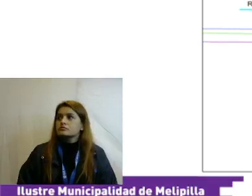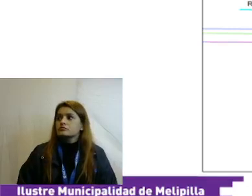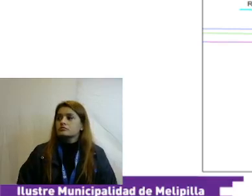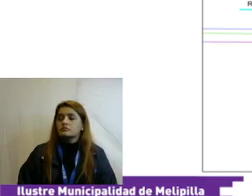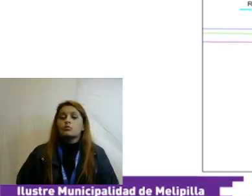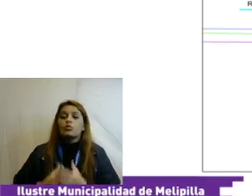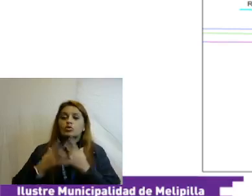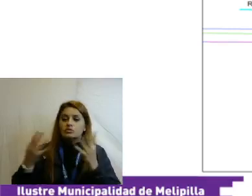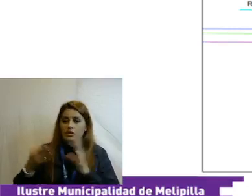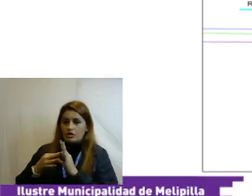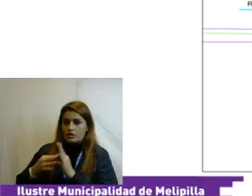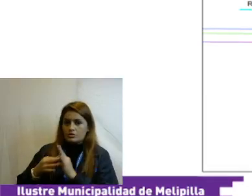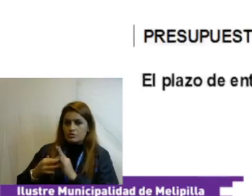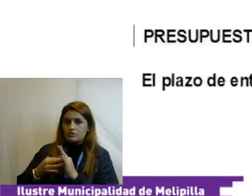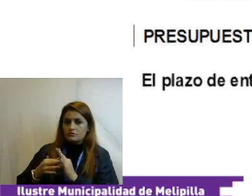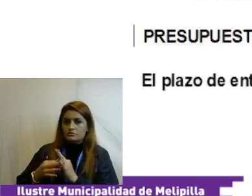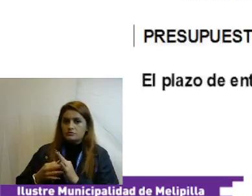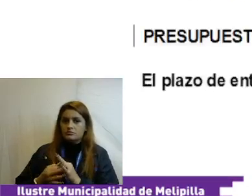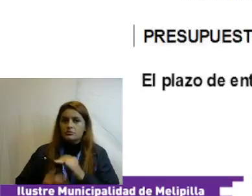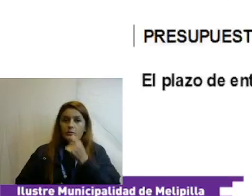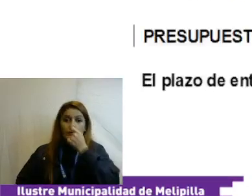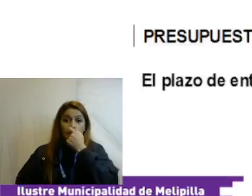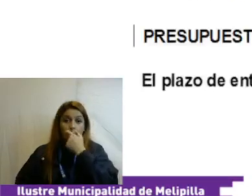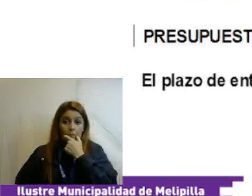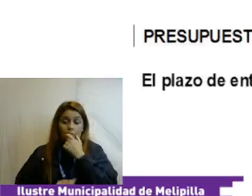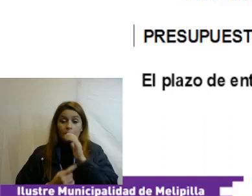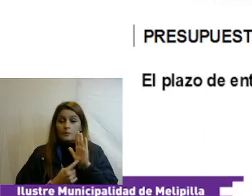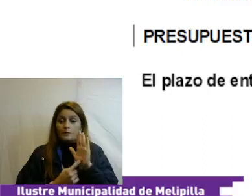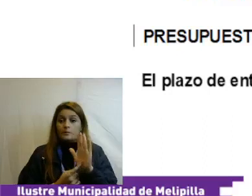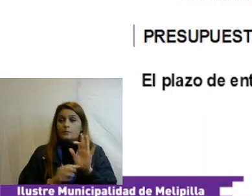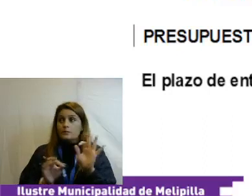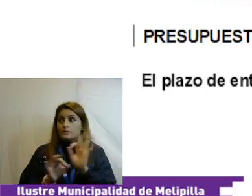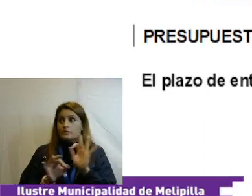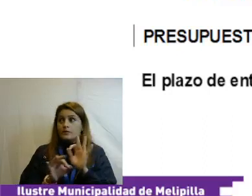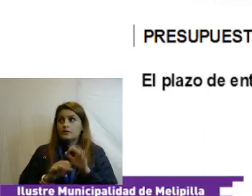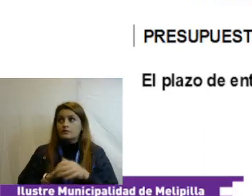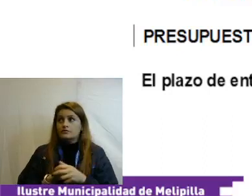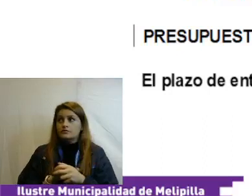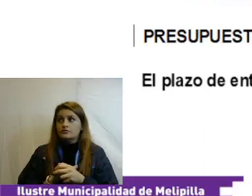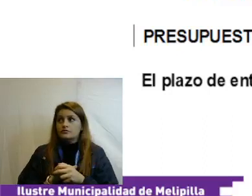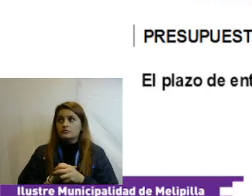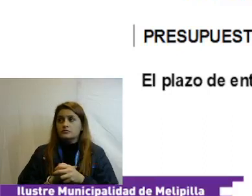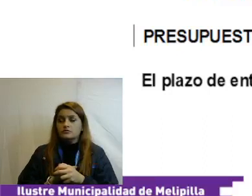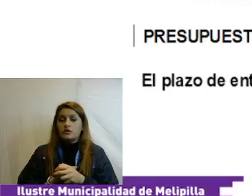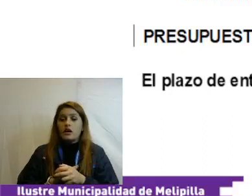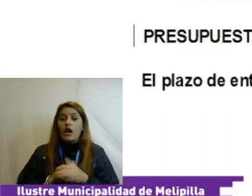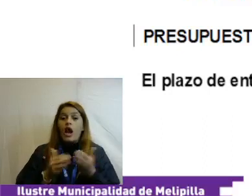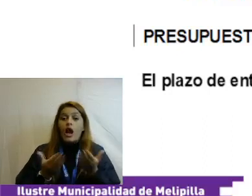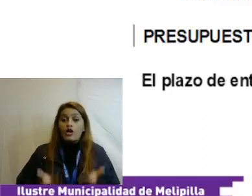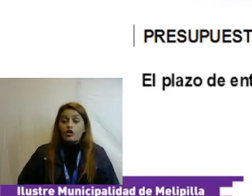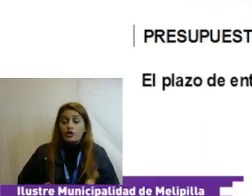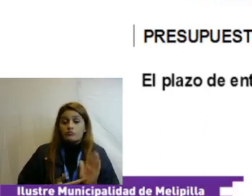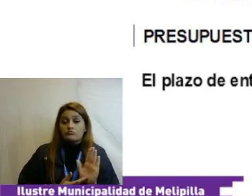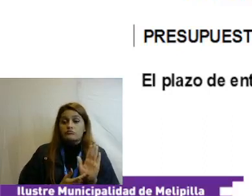Muchas gracias, directora. Director, falta... Sí, señor alcaldesa, gracias. Por tanto, la propuesta de